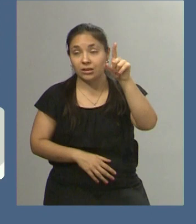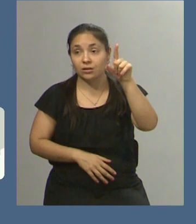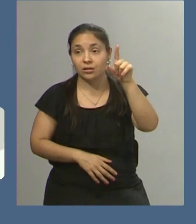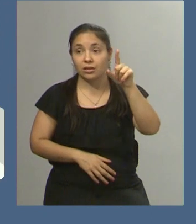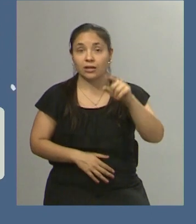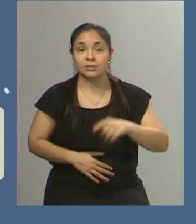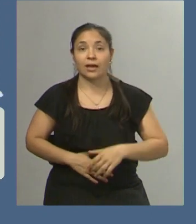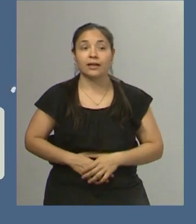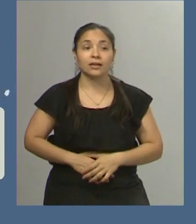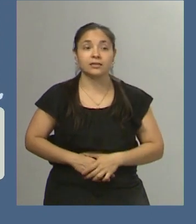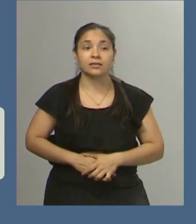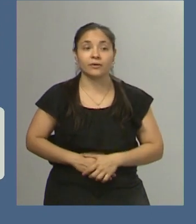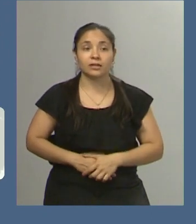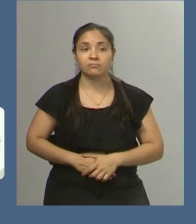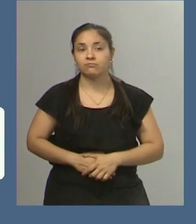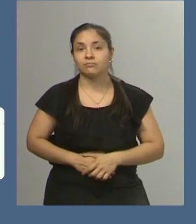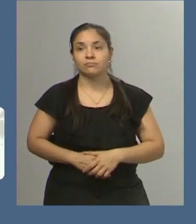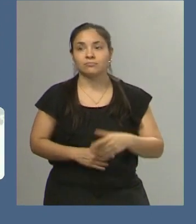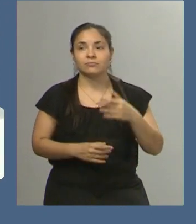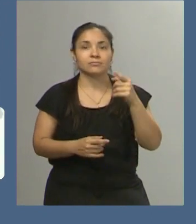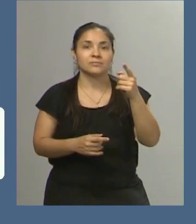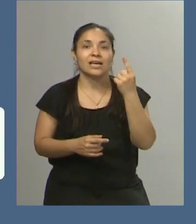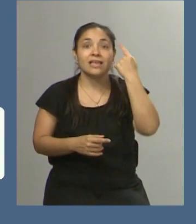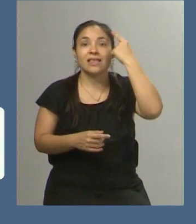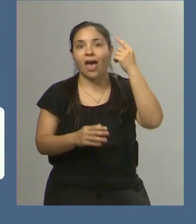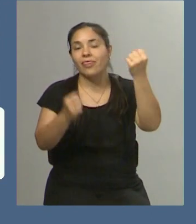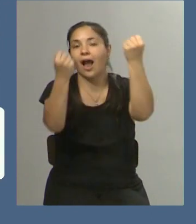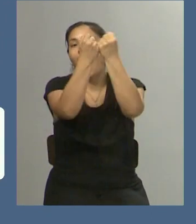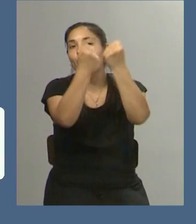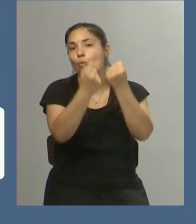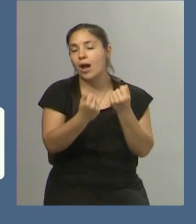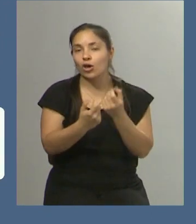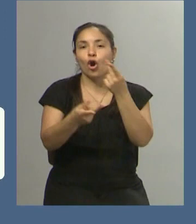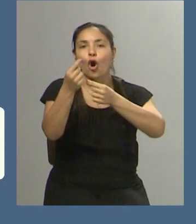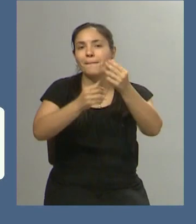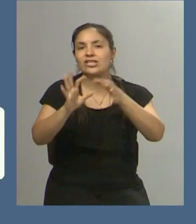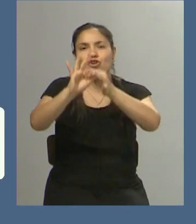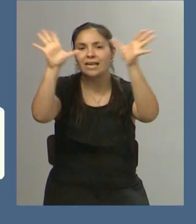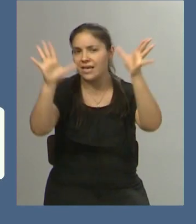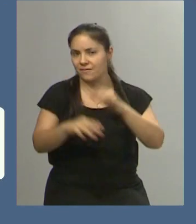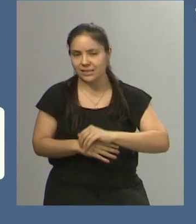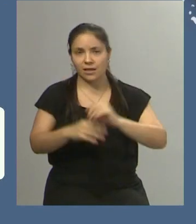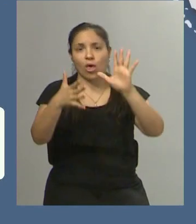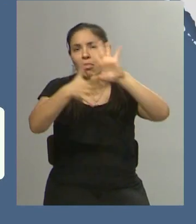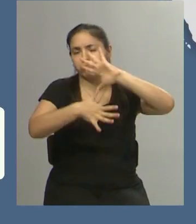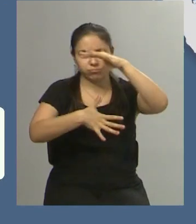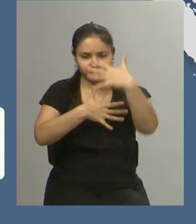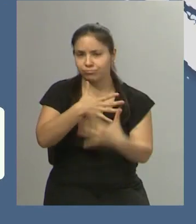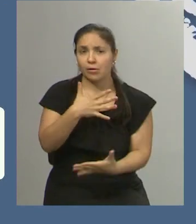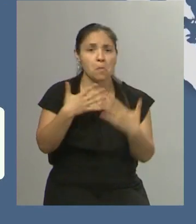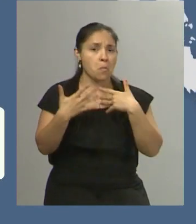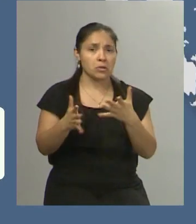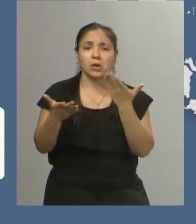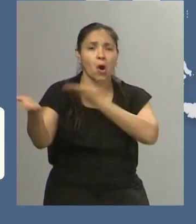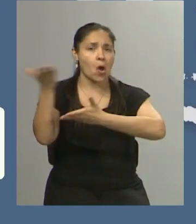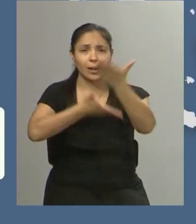Américas. La idea de una serie de acuerdos de libre comercio entre países de la región que podían ser colectivos o podían